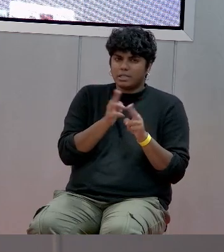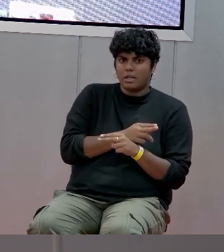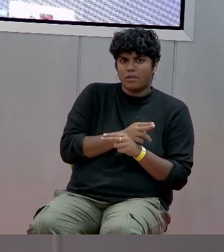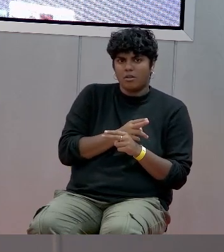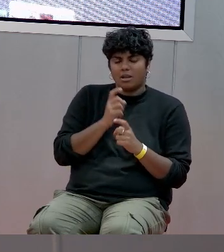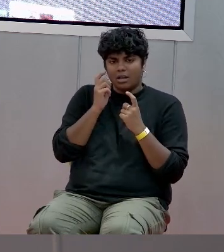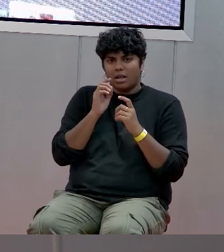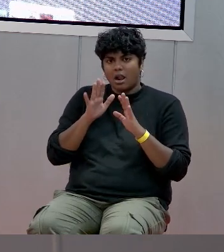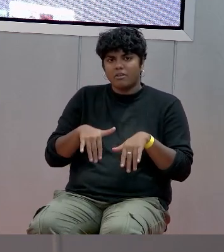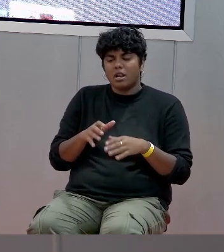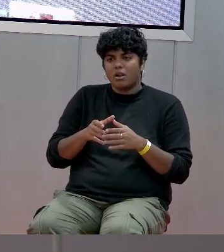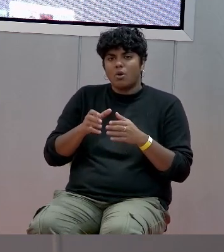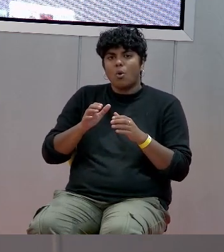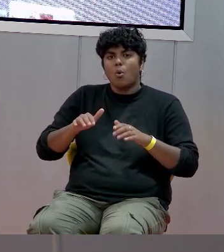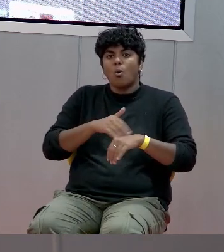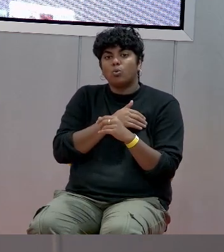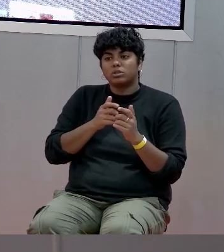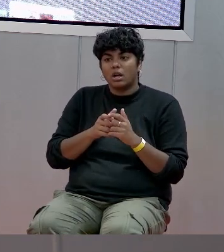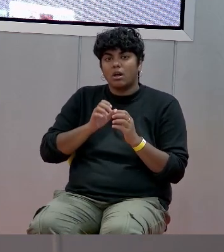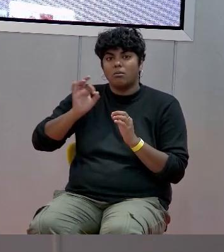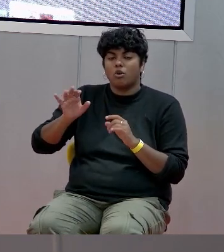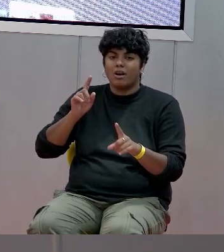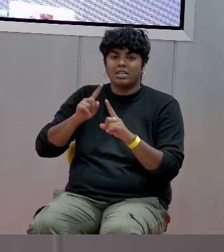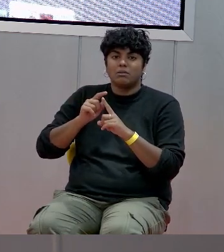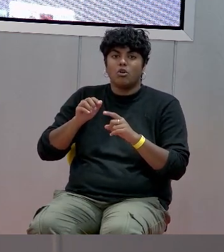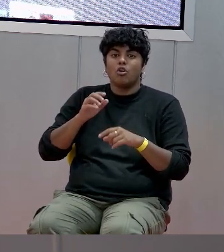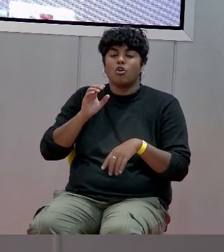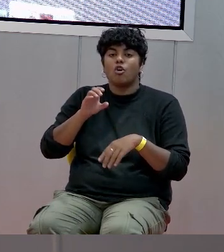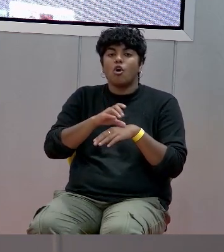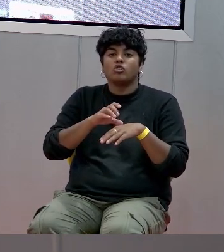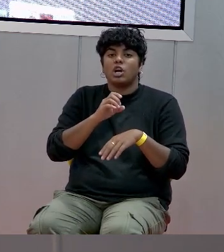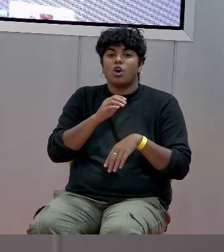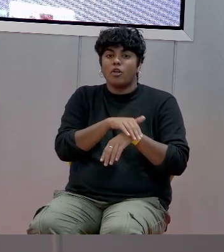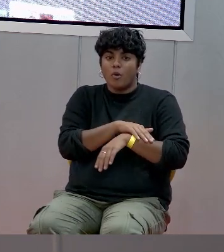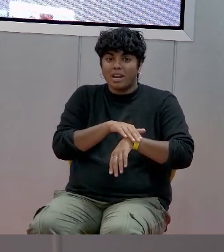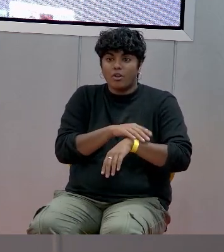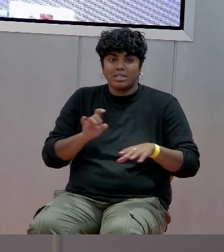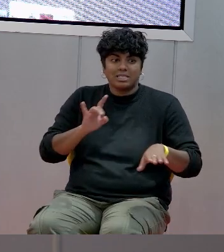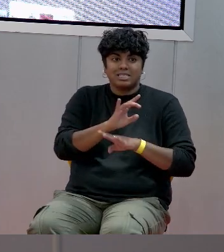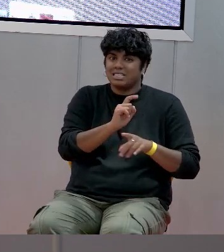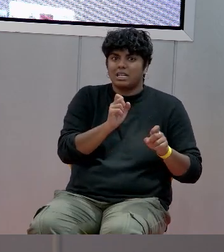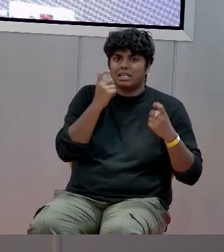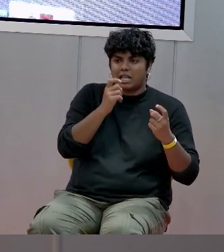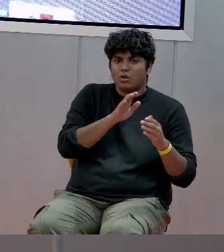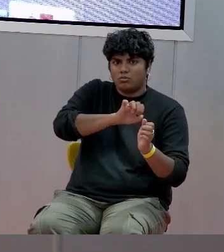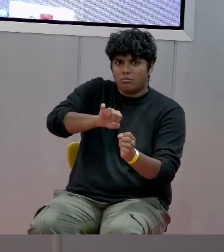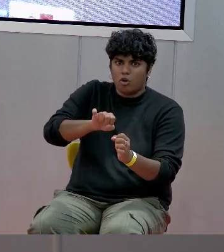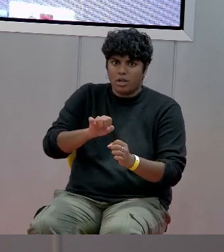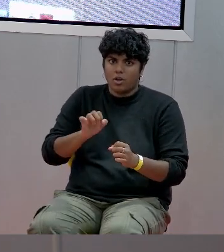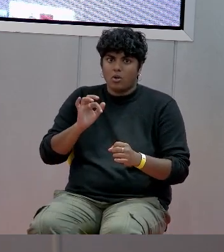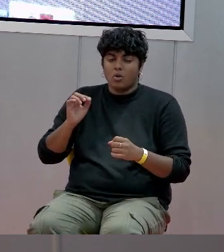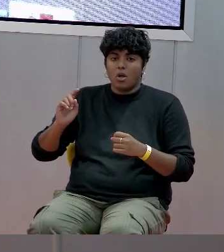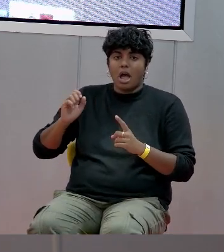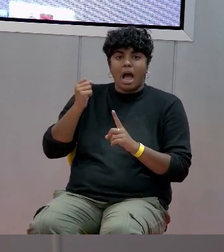e intentaron detenerme para que no lo mandara al Consejo de Gobernadores. Después me hostigaron y amenazaron de varias